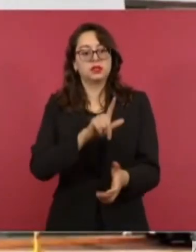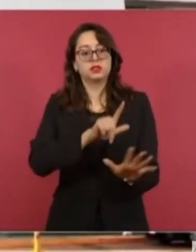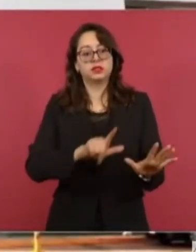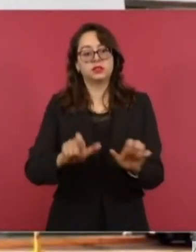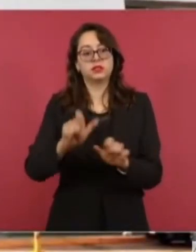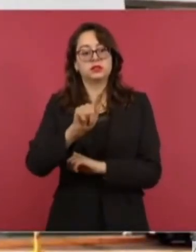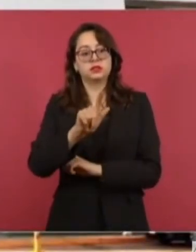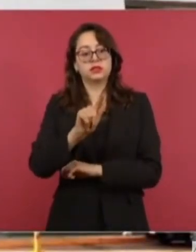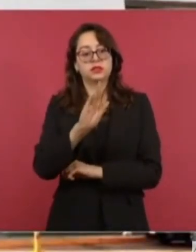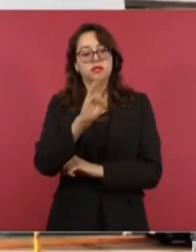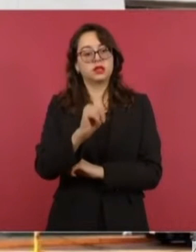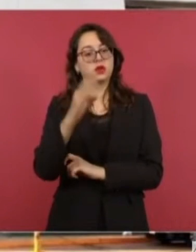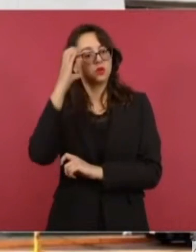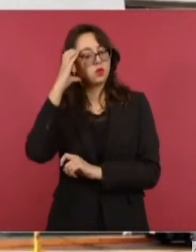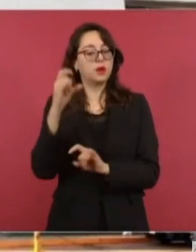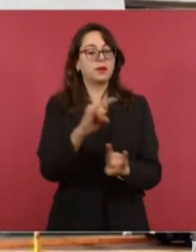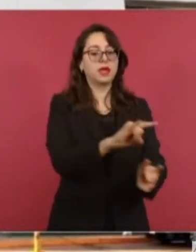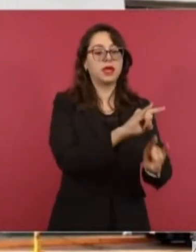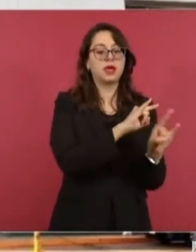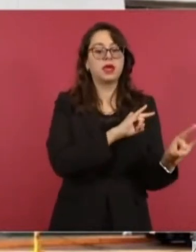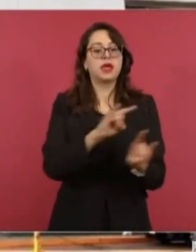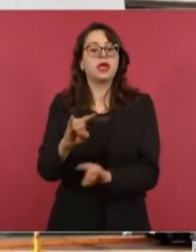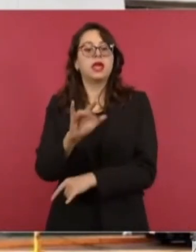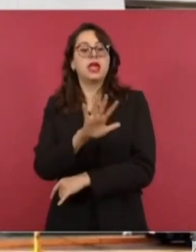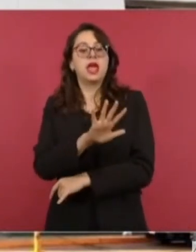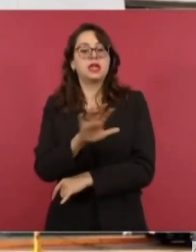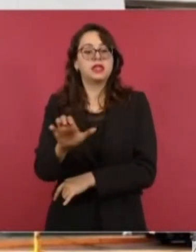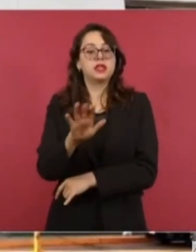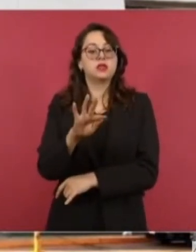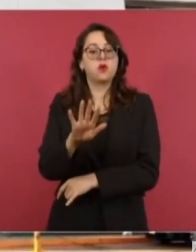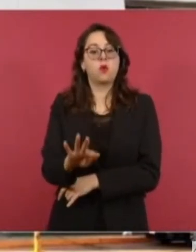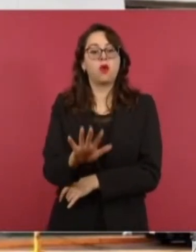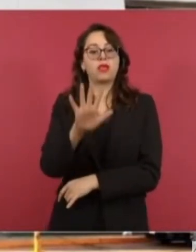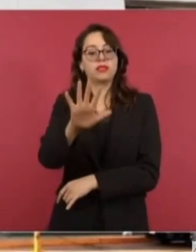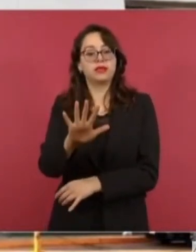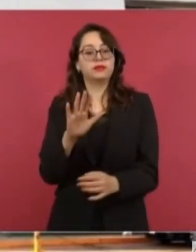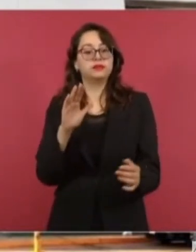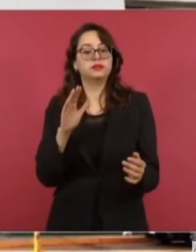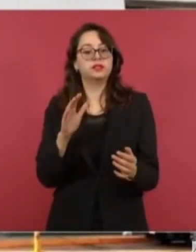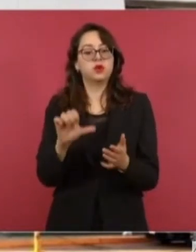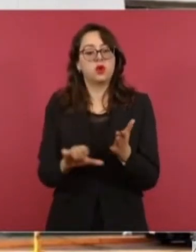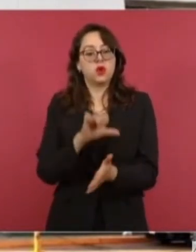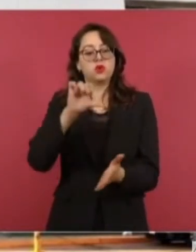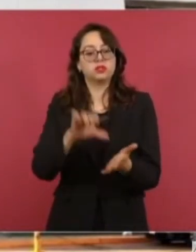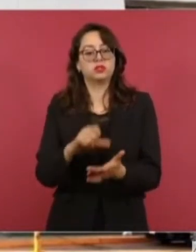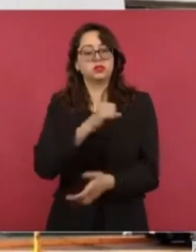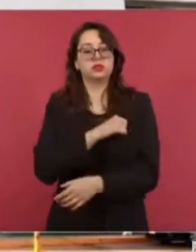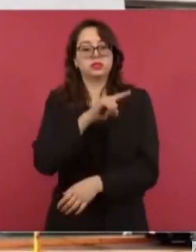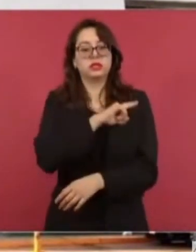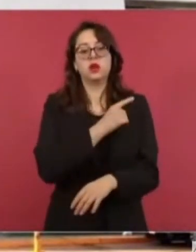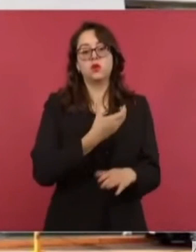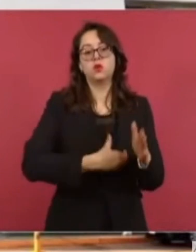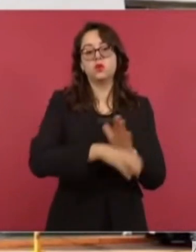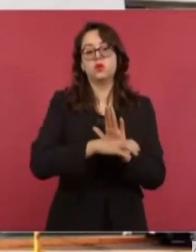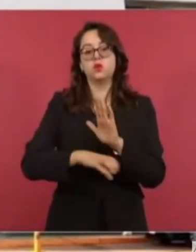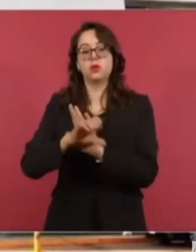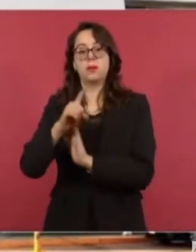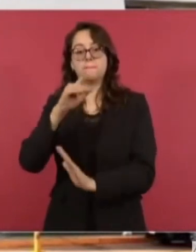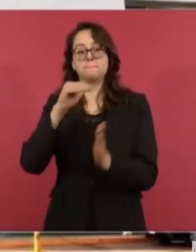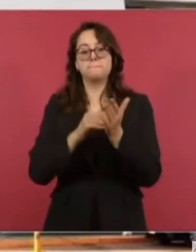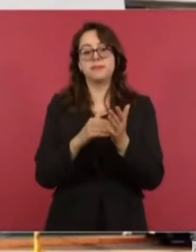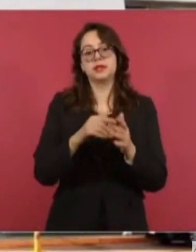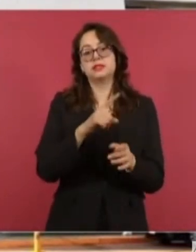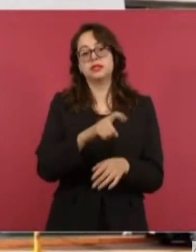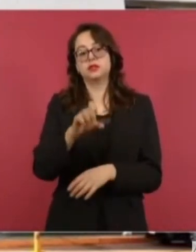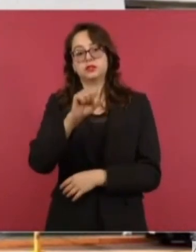de 779 camas y 545 centros de salud con 1,060 consultorios, se cuenta con